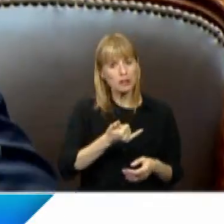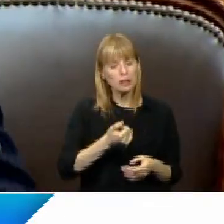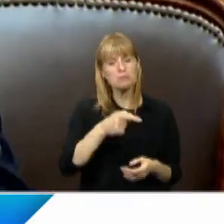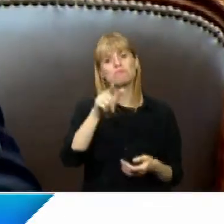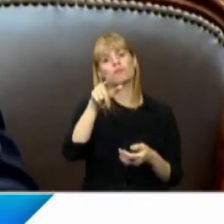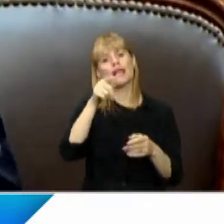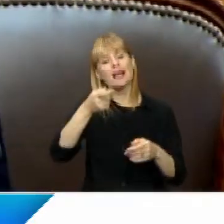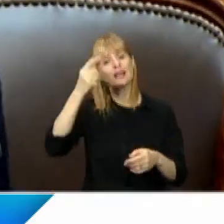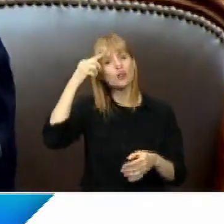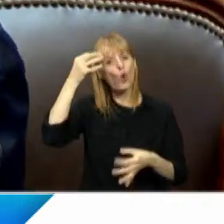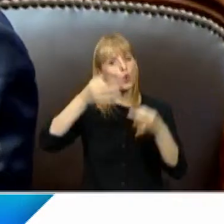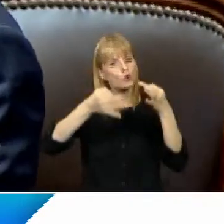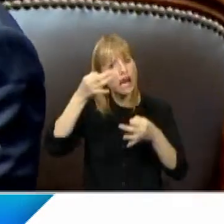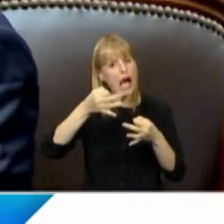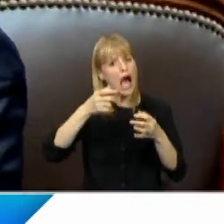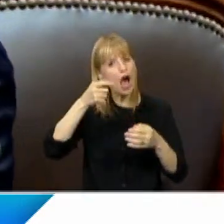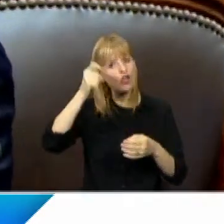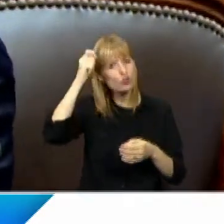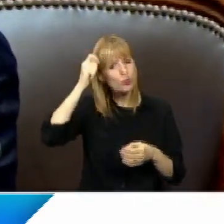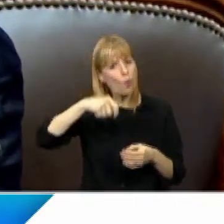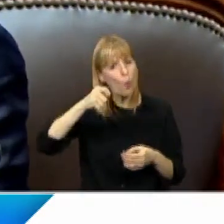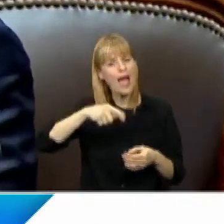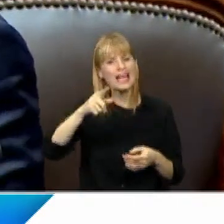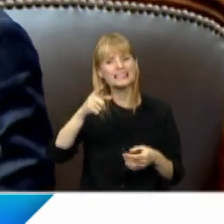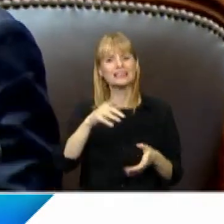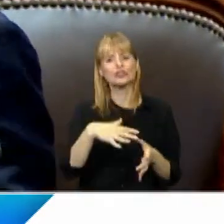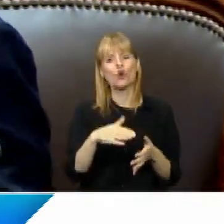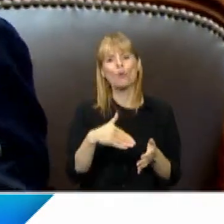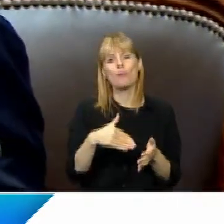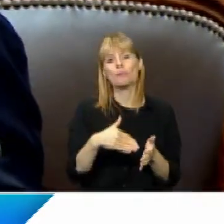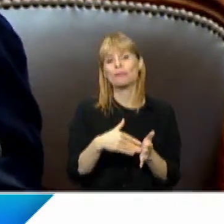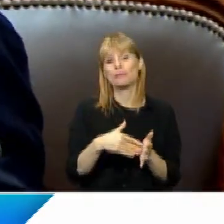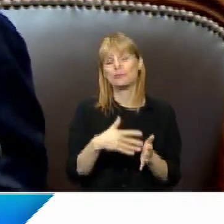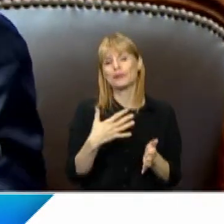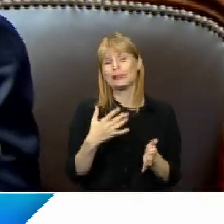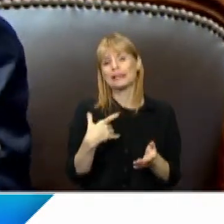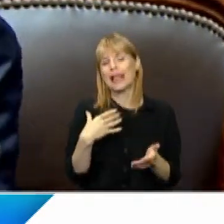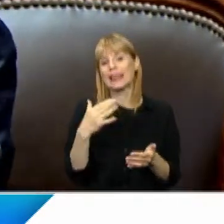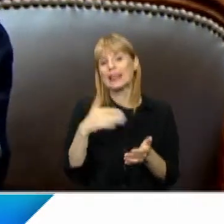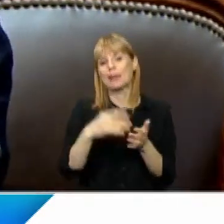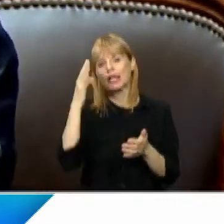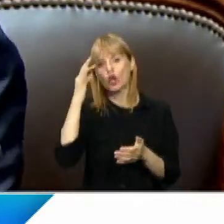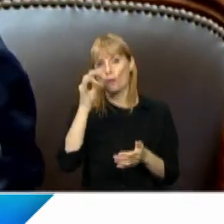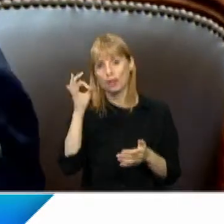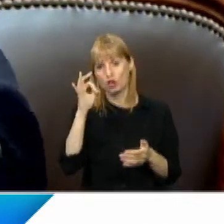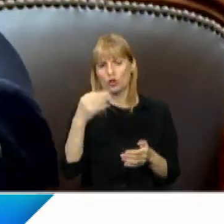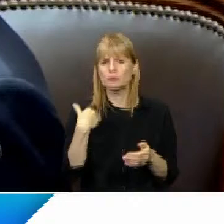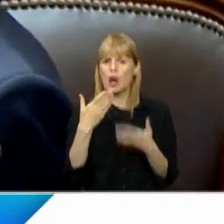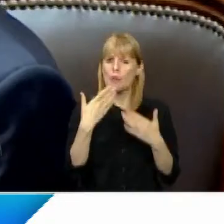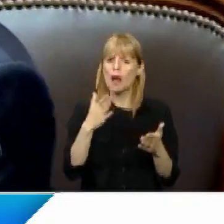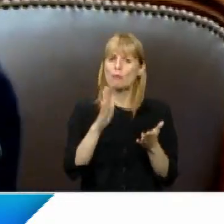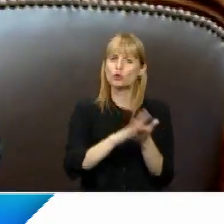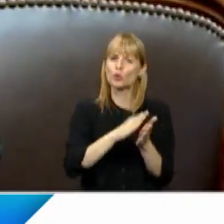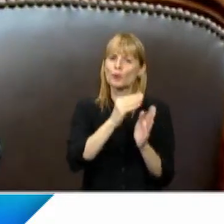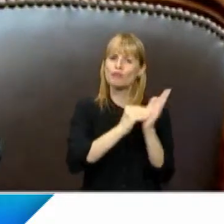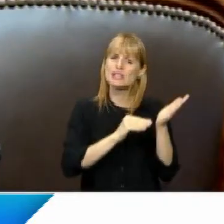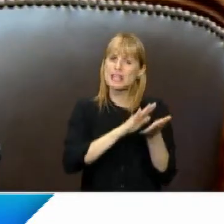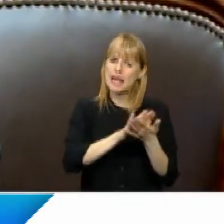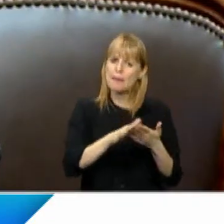a veces son arbitrarios. Por eso venimos pidiendo, ya que hablamos de ficha limpia, de lucha contra la corrupción, una